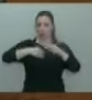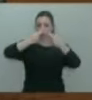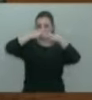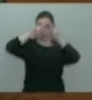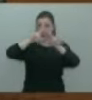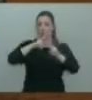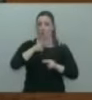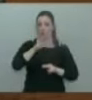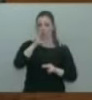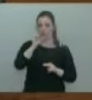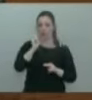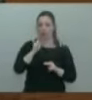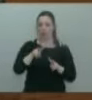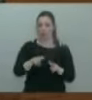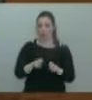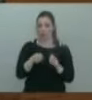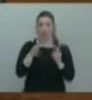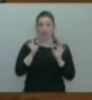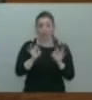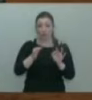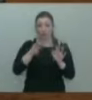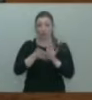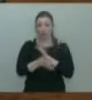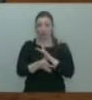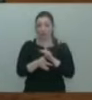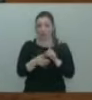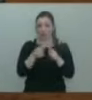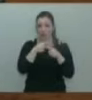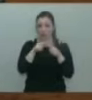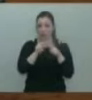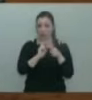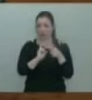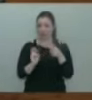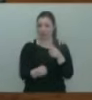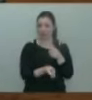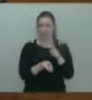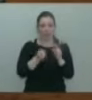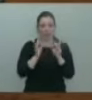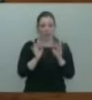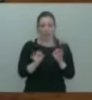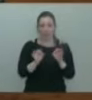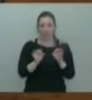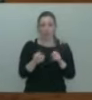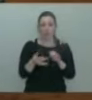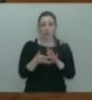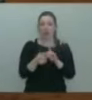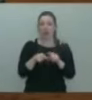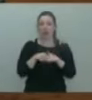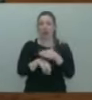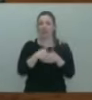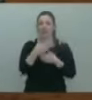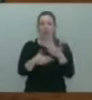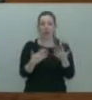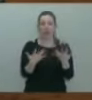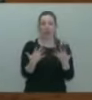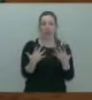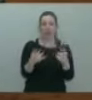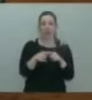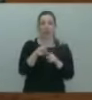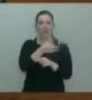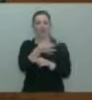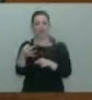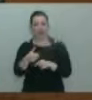UCA. Y esas son las características: obtener ahorros, una gestión más ágil, más